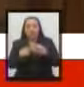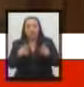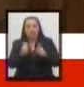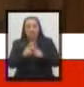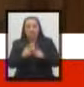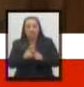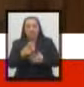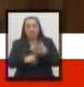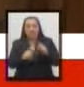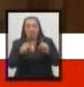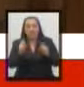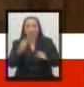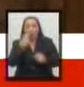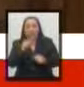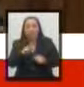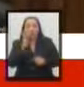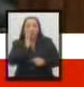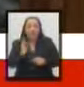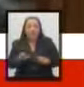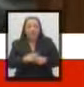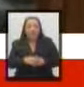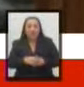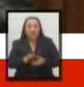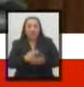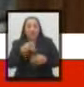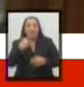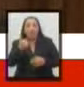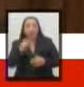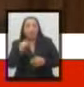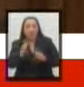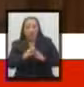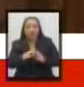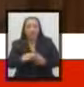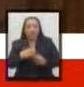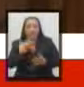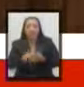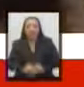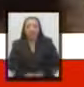frase que le preguntan al niño, ¿tu mamá qué hace? Y dice, nada, es ama de casa. Muchas gracias.